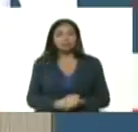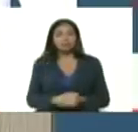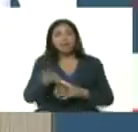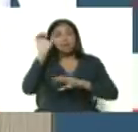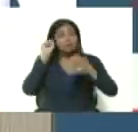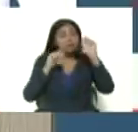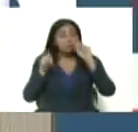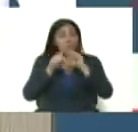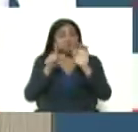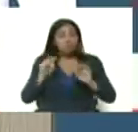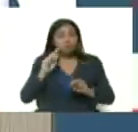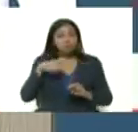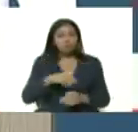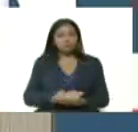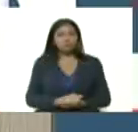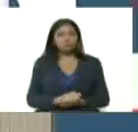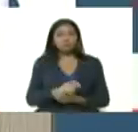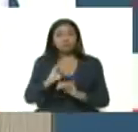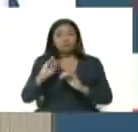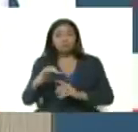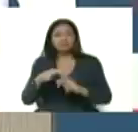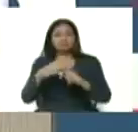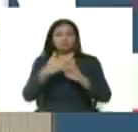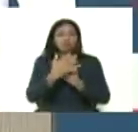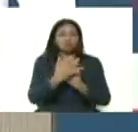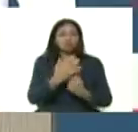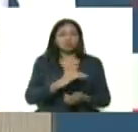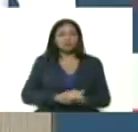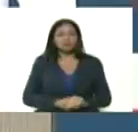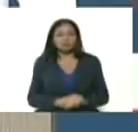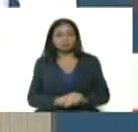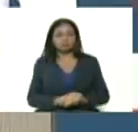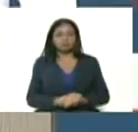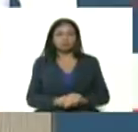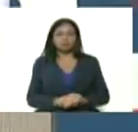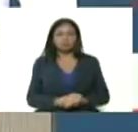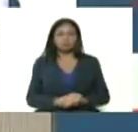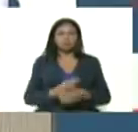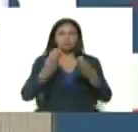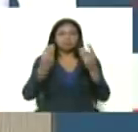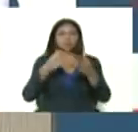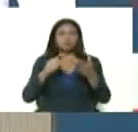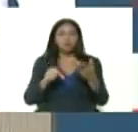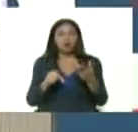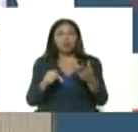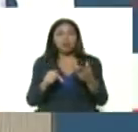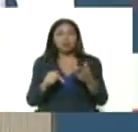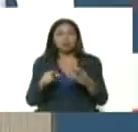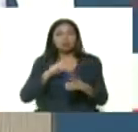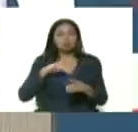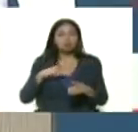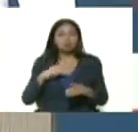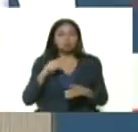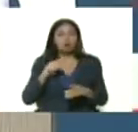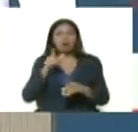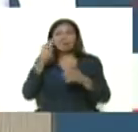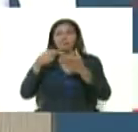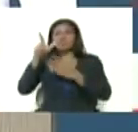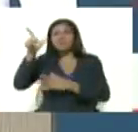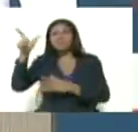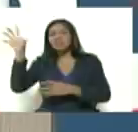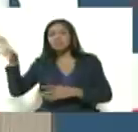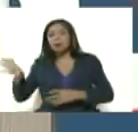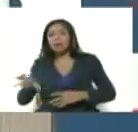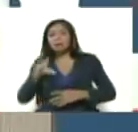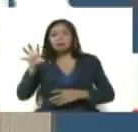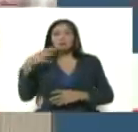Aprendamos de esa situación que muchas veces fue producto del descuido de los gobiernos de